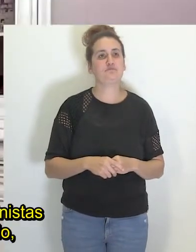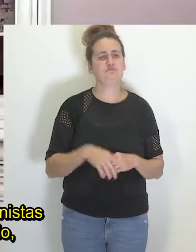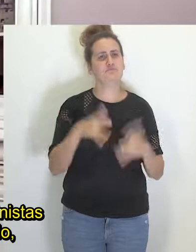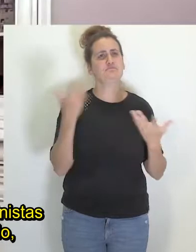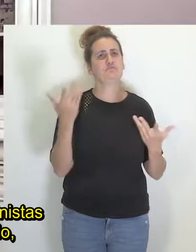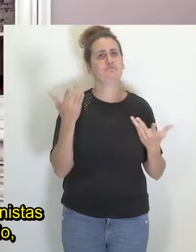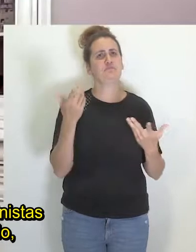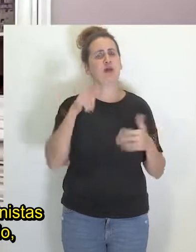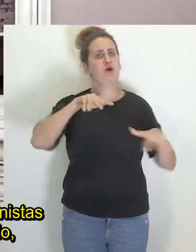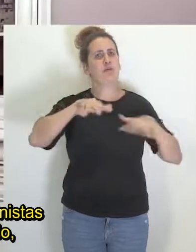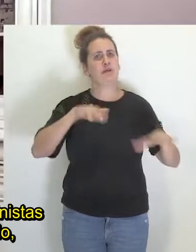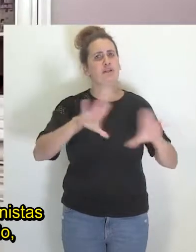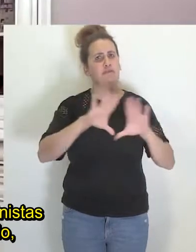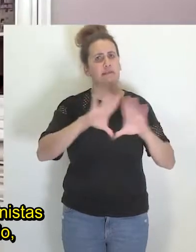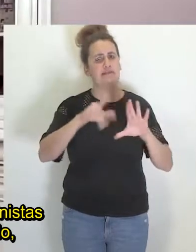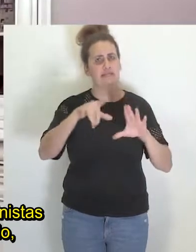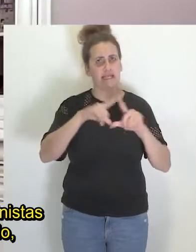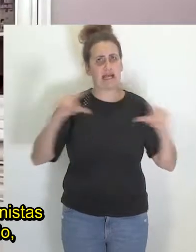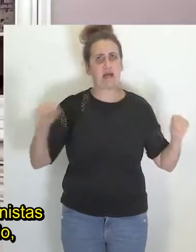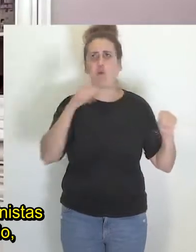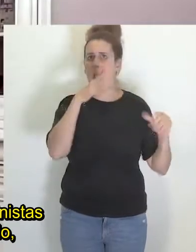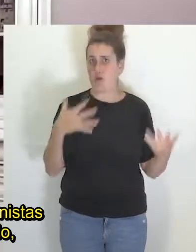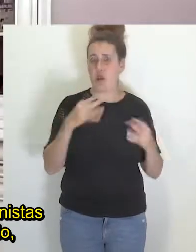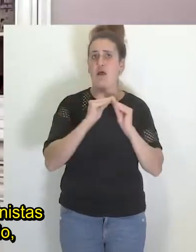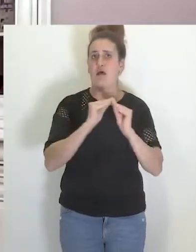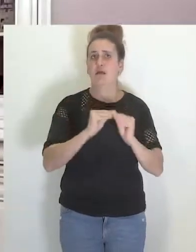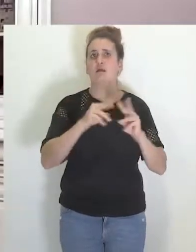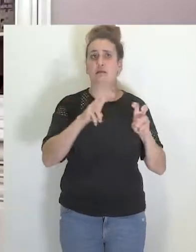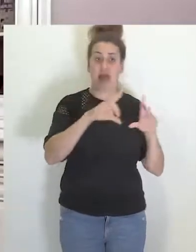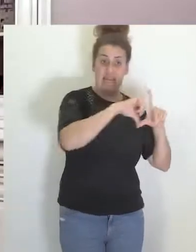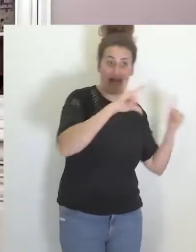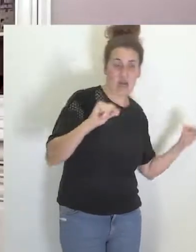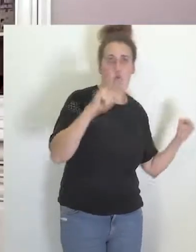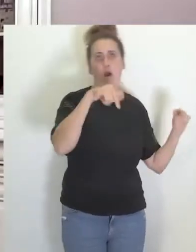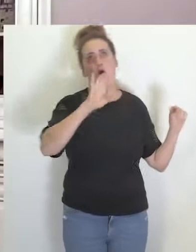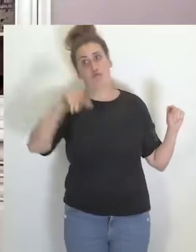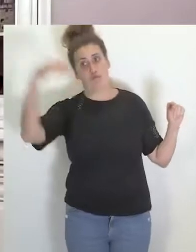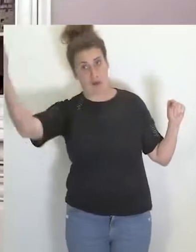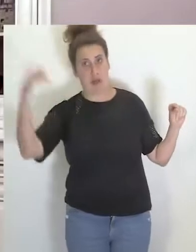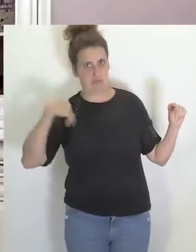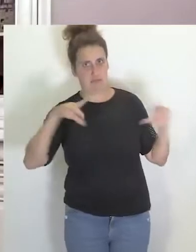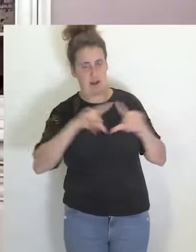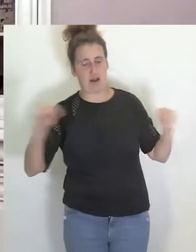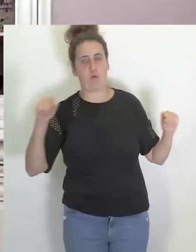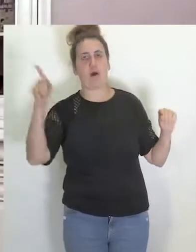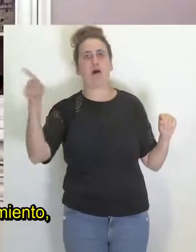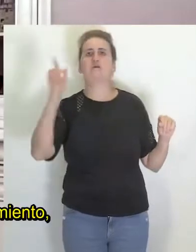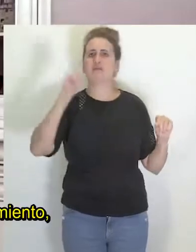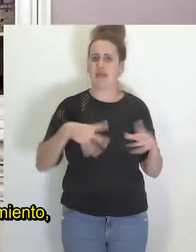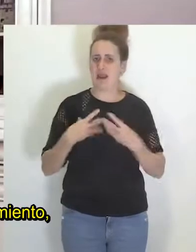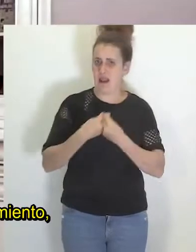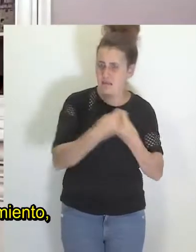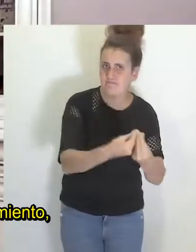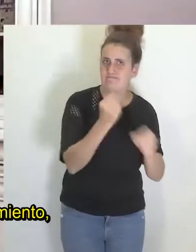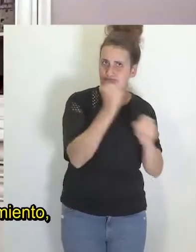Esto, de hecho, los movimientos feministas de Nicaragua estáis haciendo, tanto desde Nicaragua como desde el exilio, esa labor también